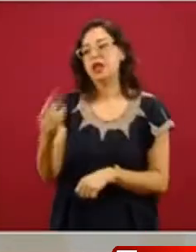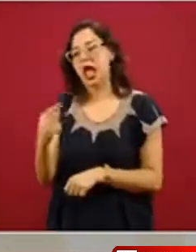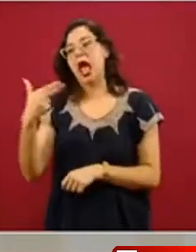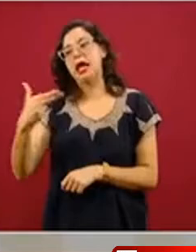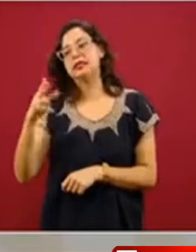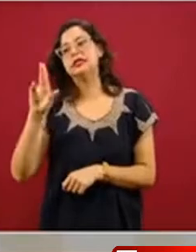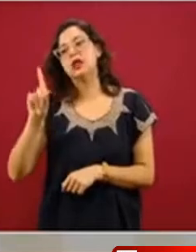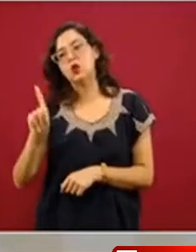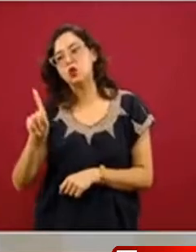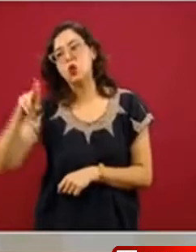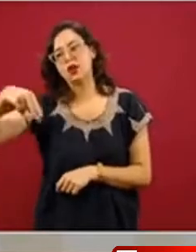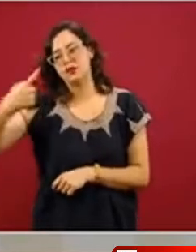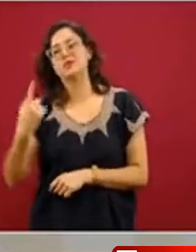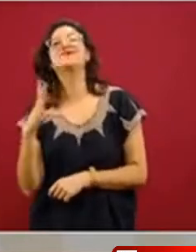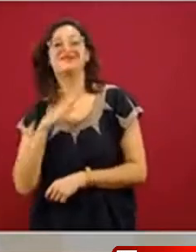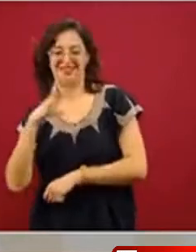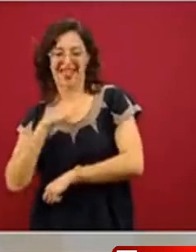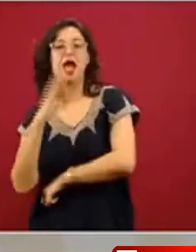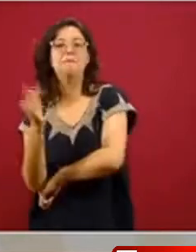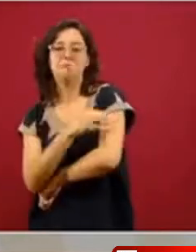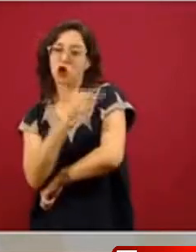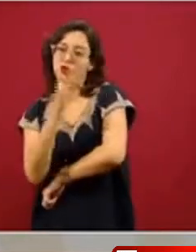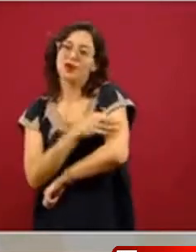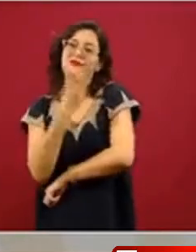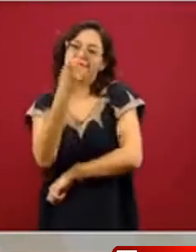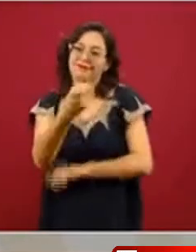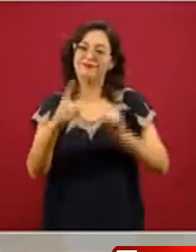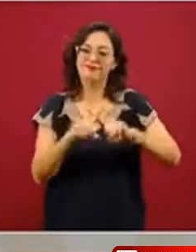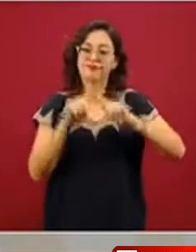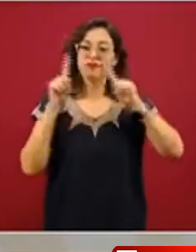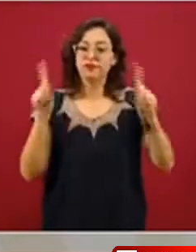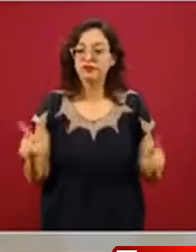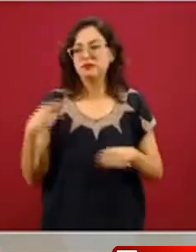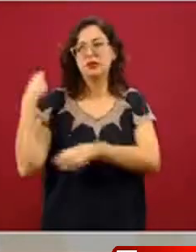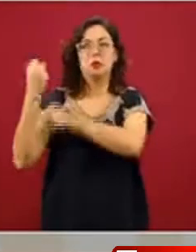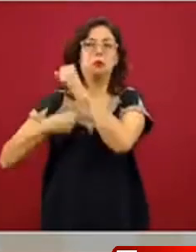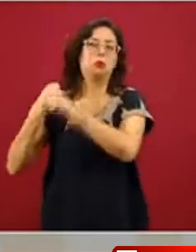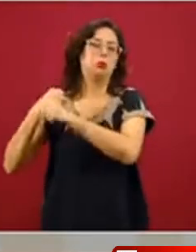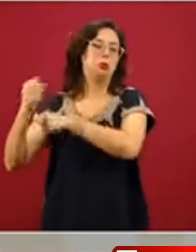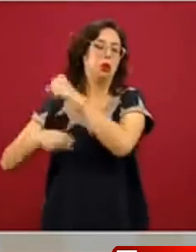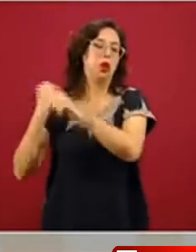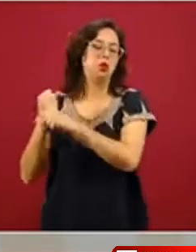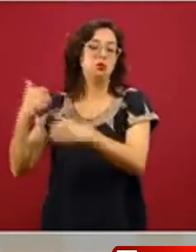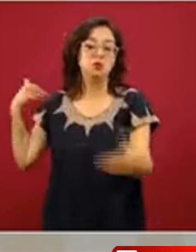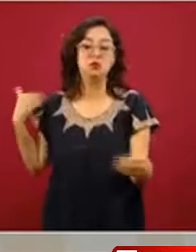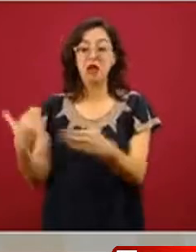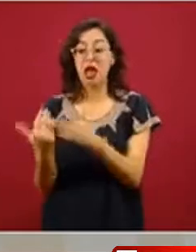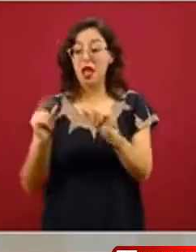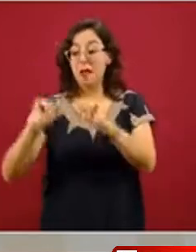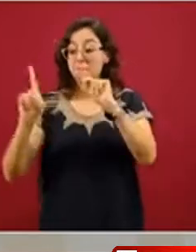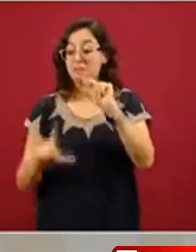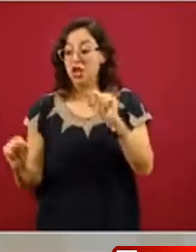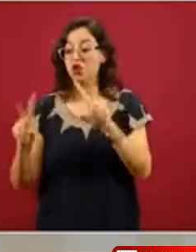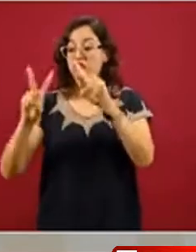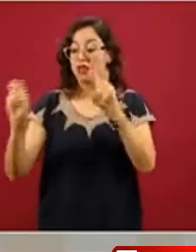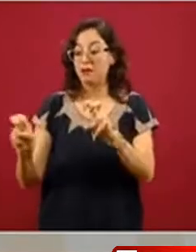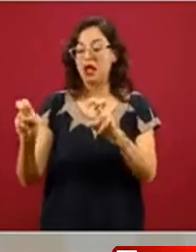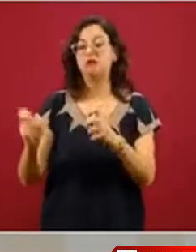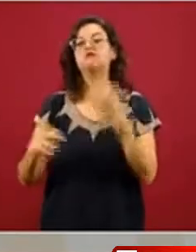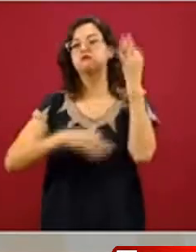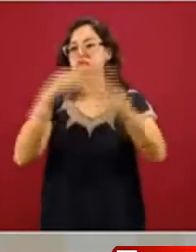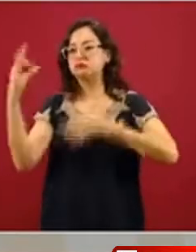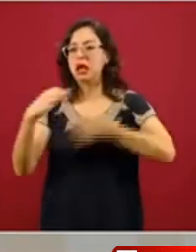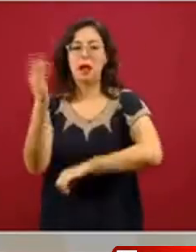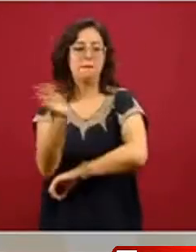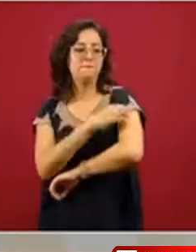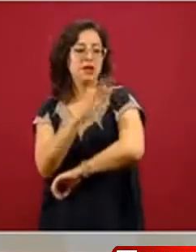muchos años. En México tenemos un programa de vacunación contra la influenza o para prevenir la influenza que tiene ya varios